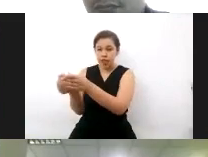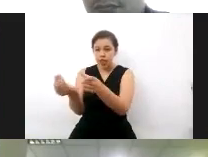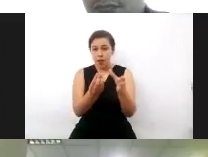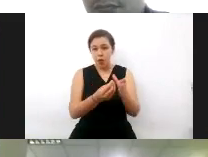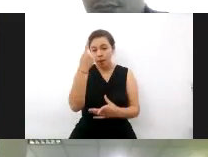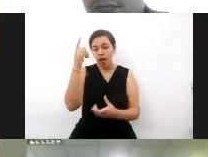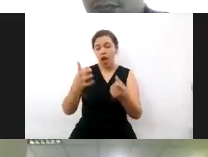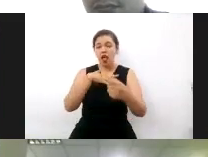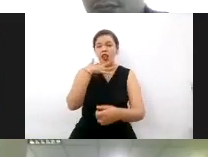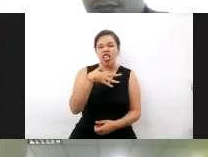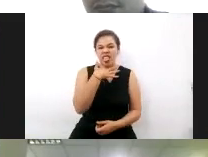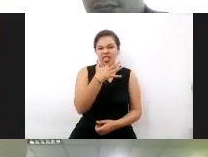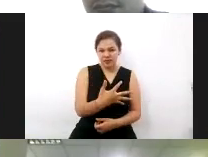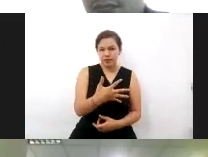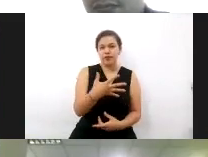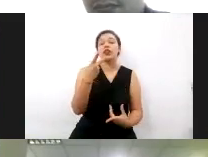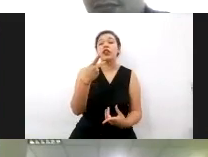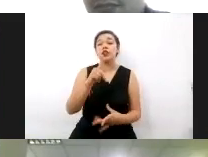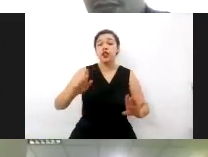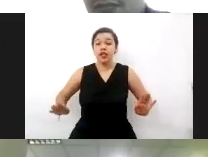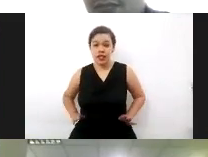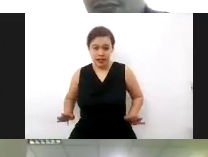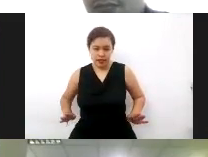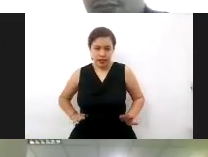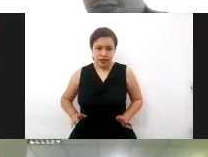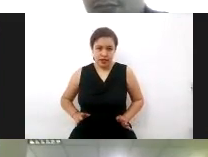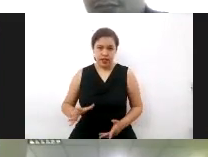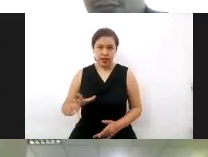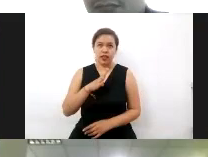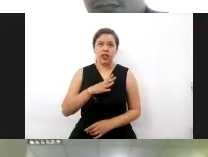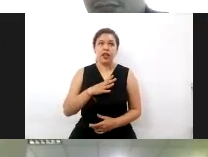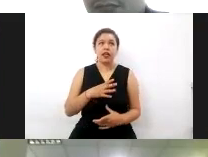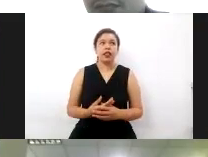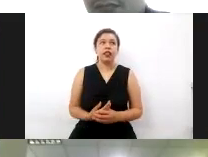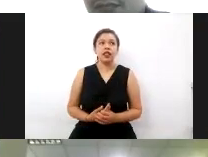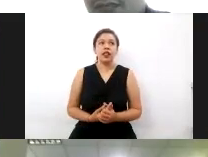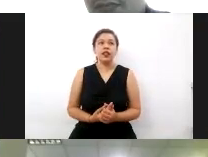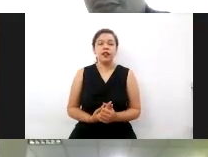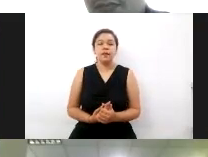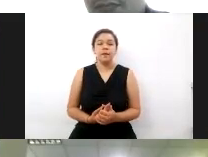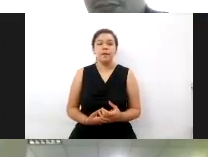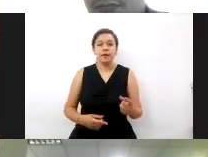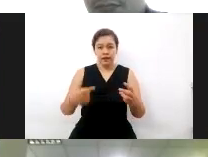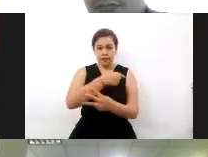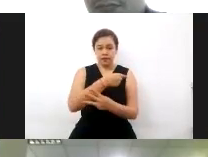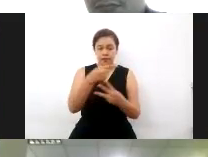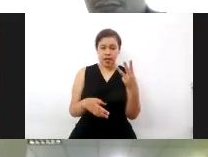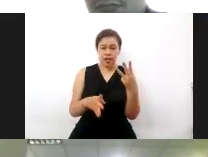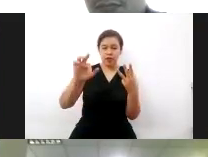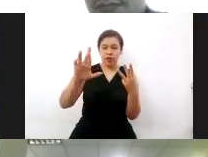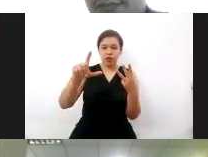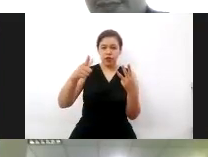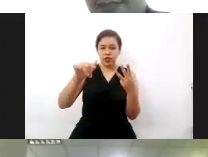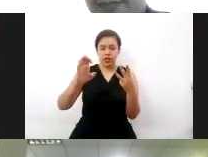contaminación o sus características que son las peculiaridades de tres, ¿no? Las biológicas, pues debe estar libre